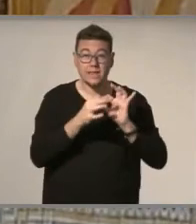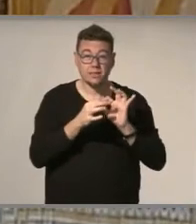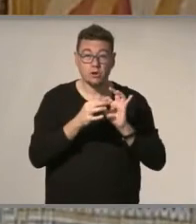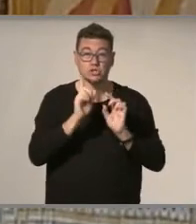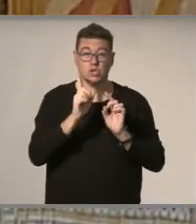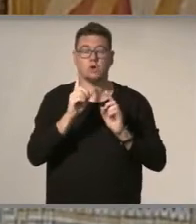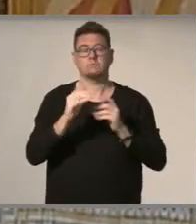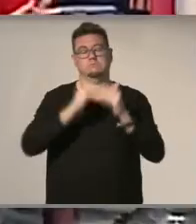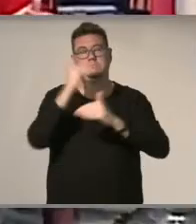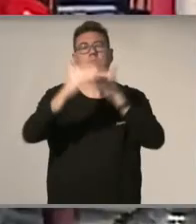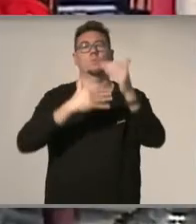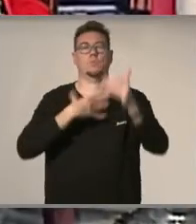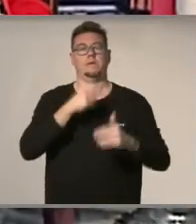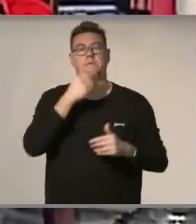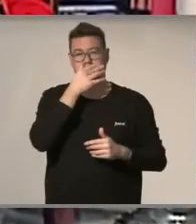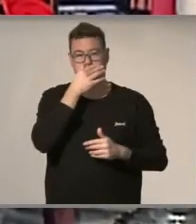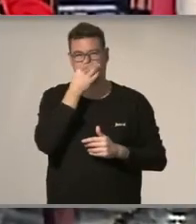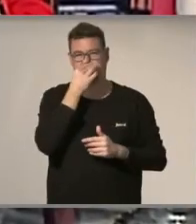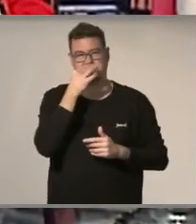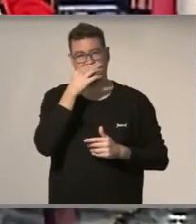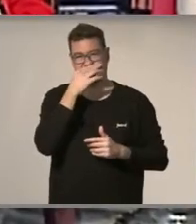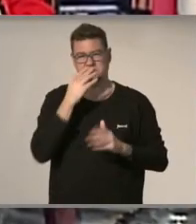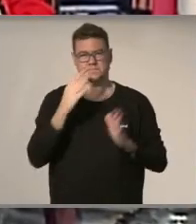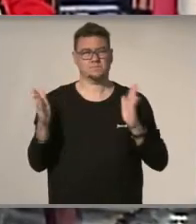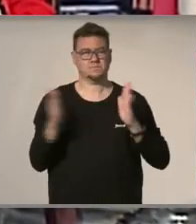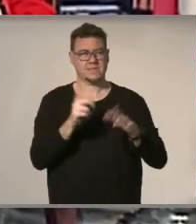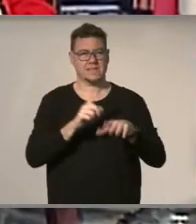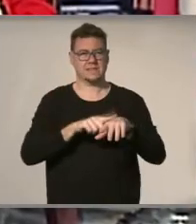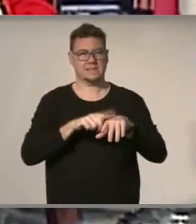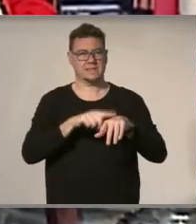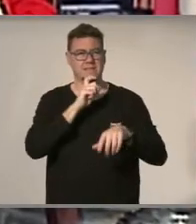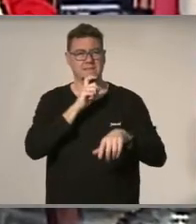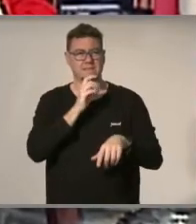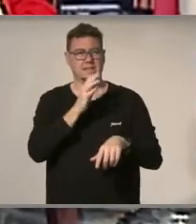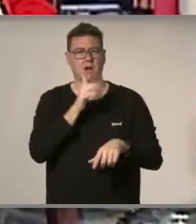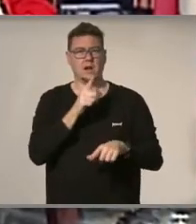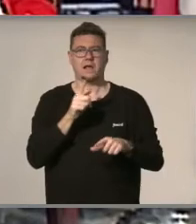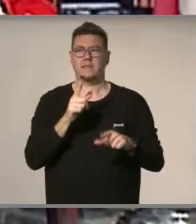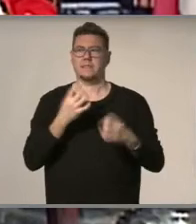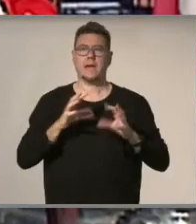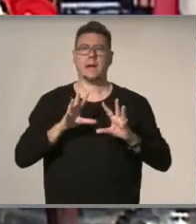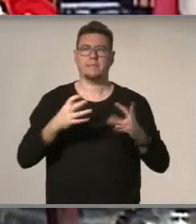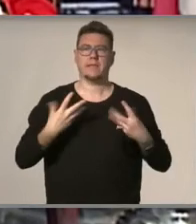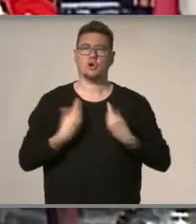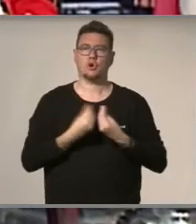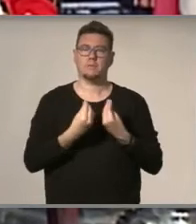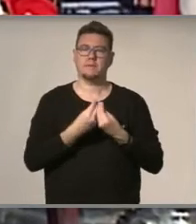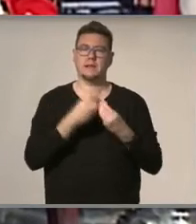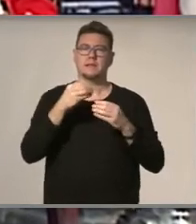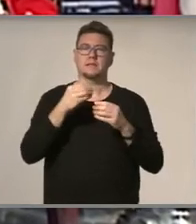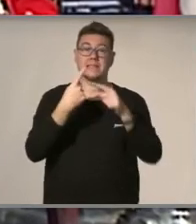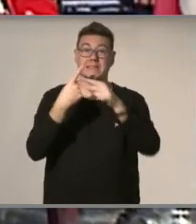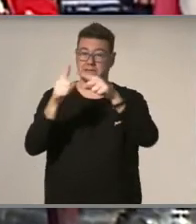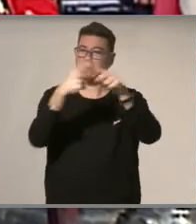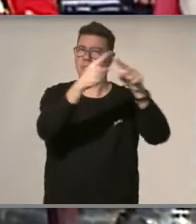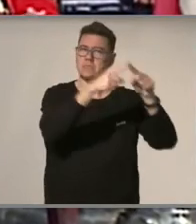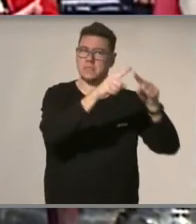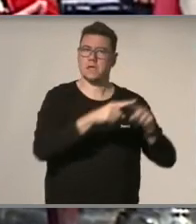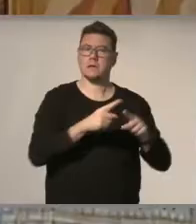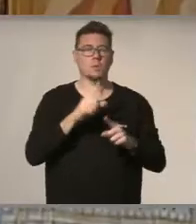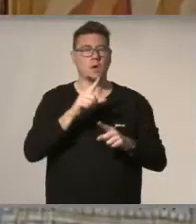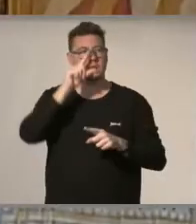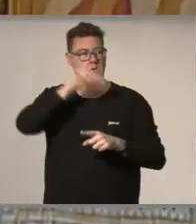adelante. En horas difíciles como estas, aprender a convivir dentro de las diferencias es un imperativo